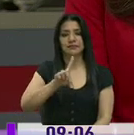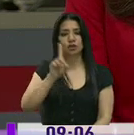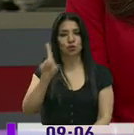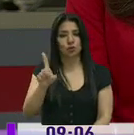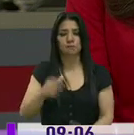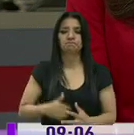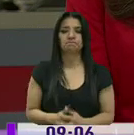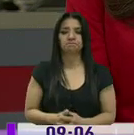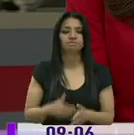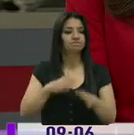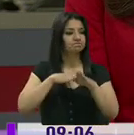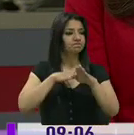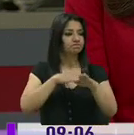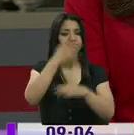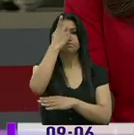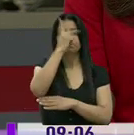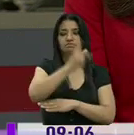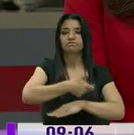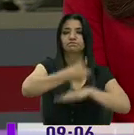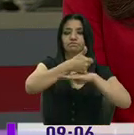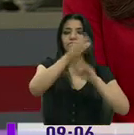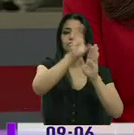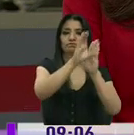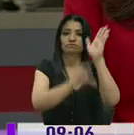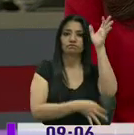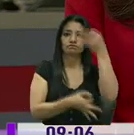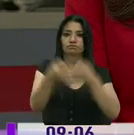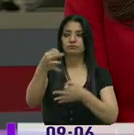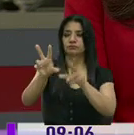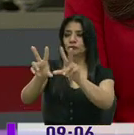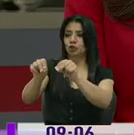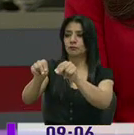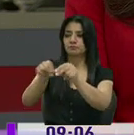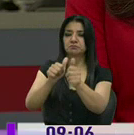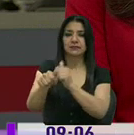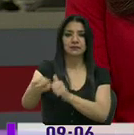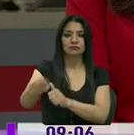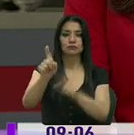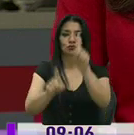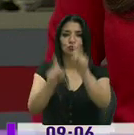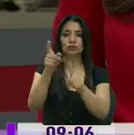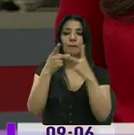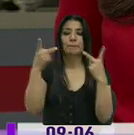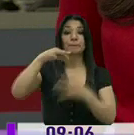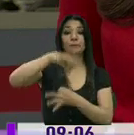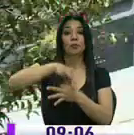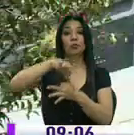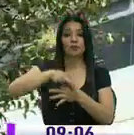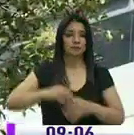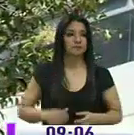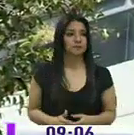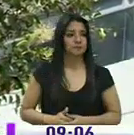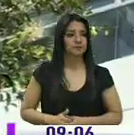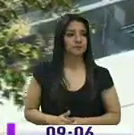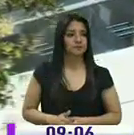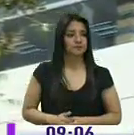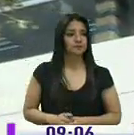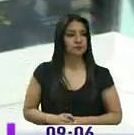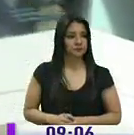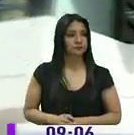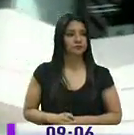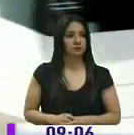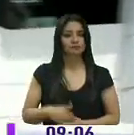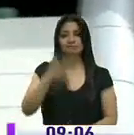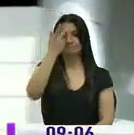respaldan la decisión de la corte constitucional de no dar paso al pedido de consulta popular con la